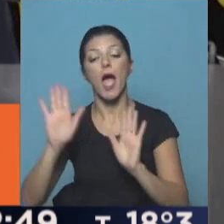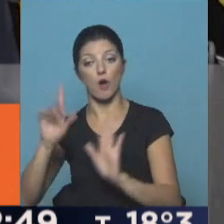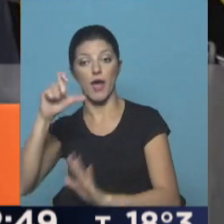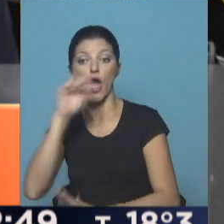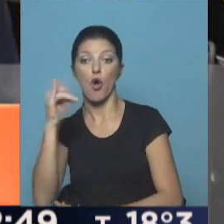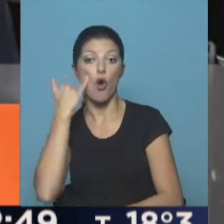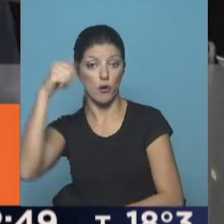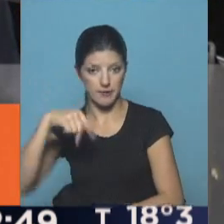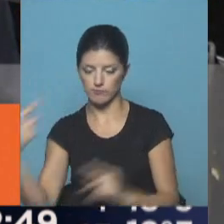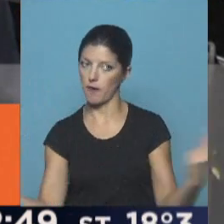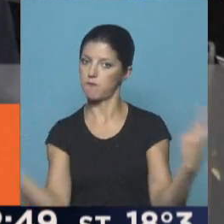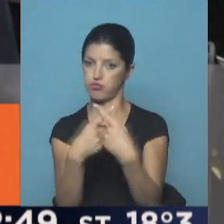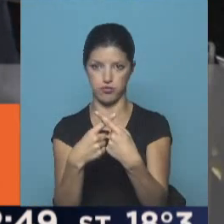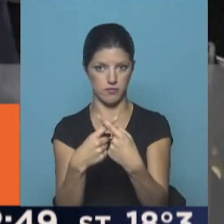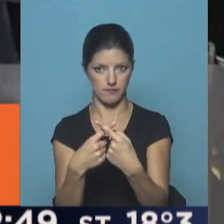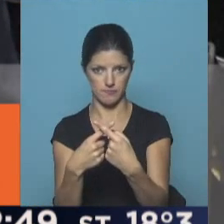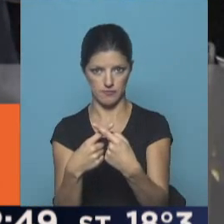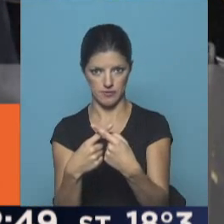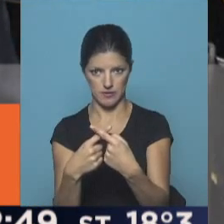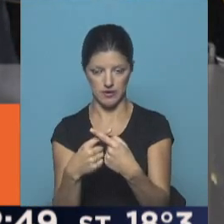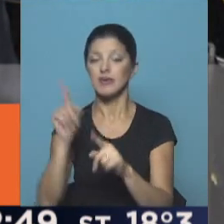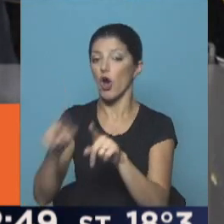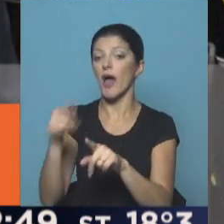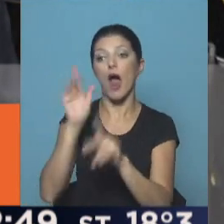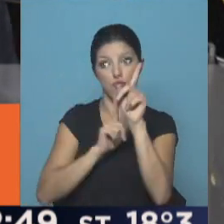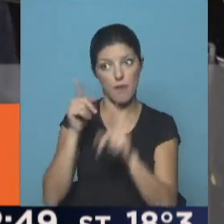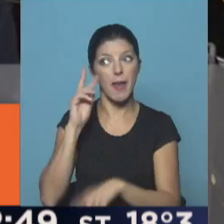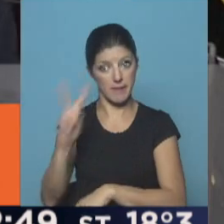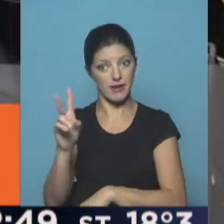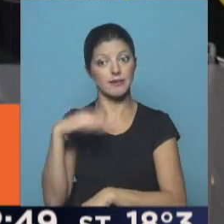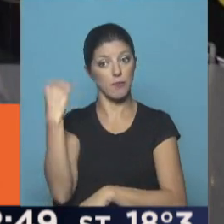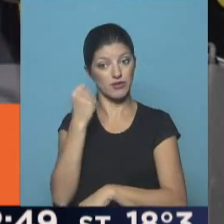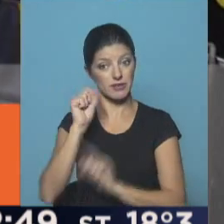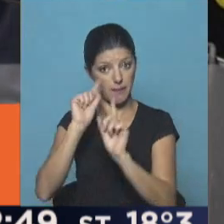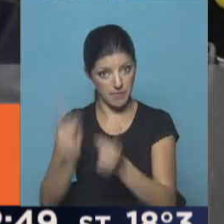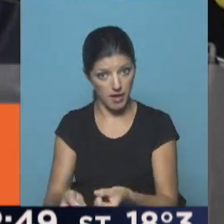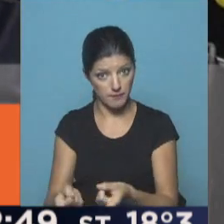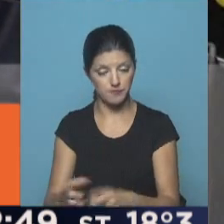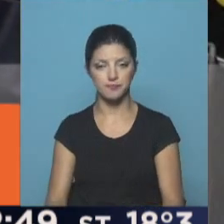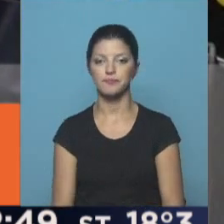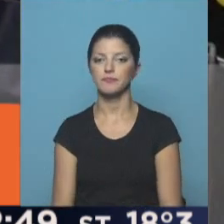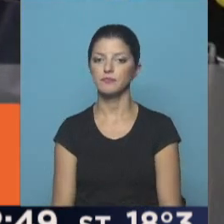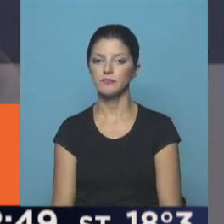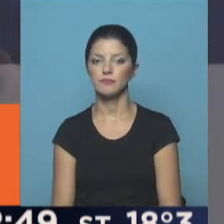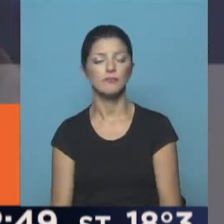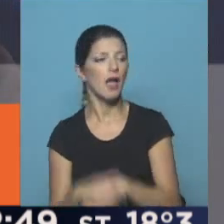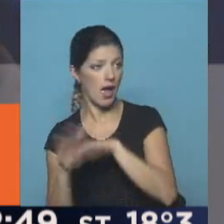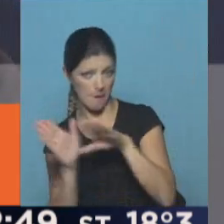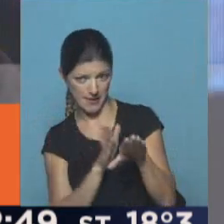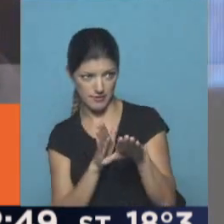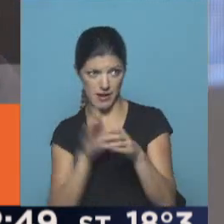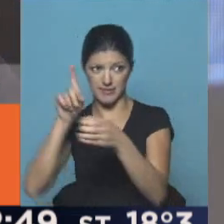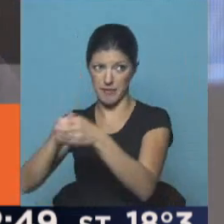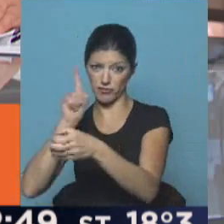muy frontal y ya no pueda ser desmerecida como fue desmerecida por los sectores internos del laborismo. Además del Brexit tiene otros problemas